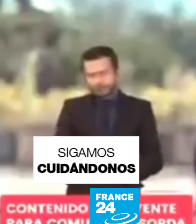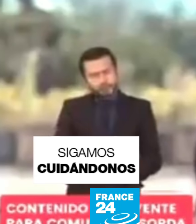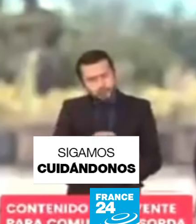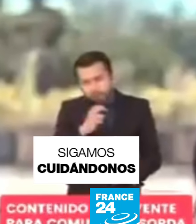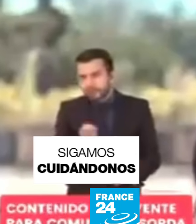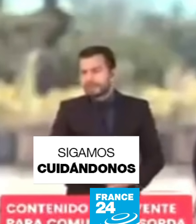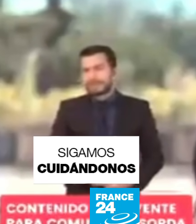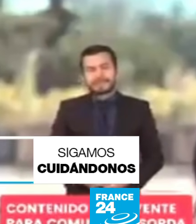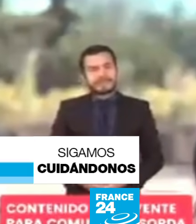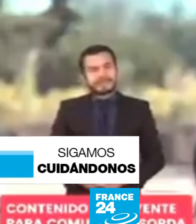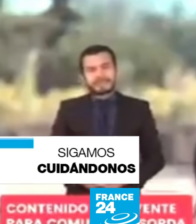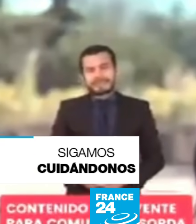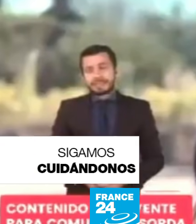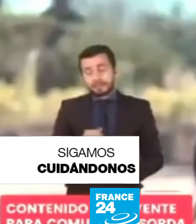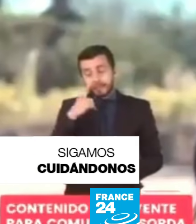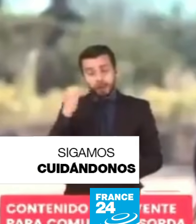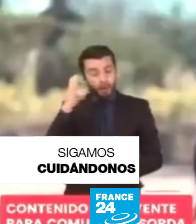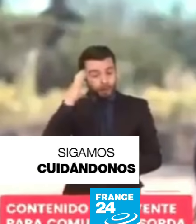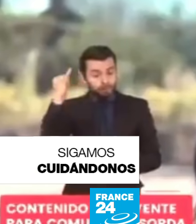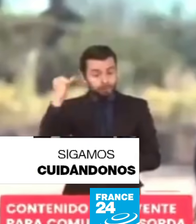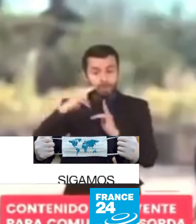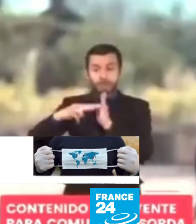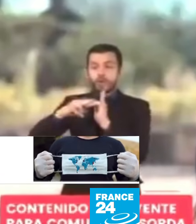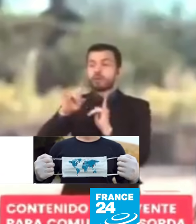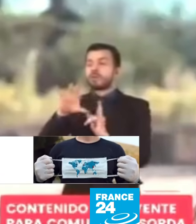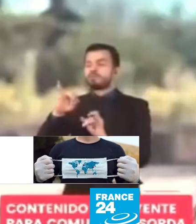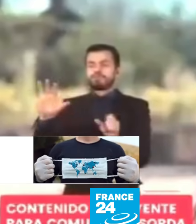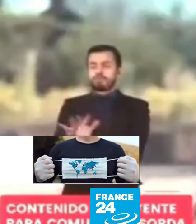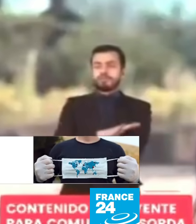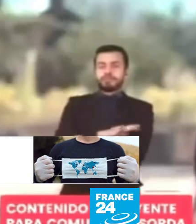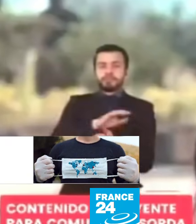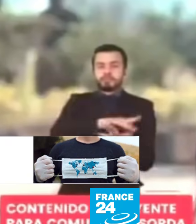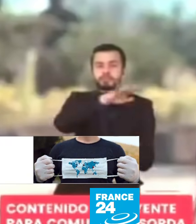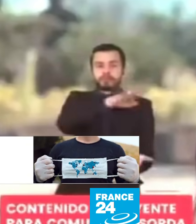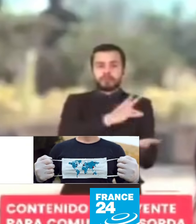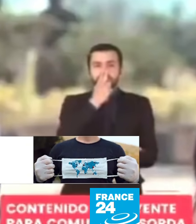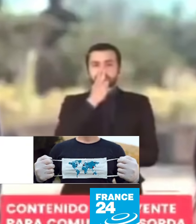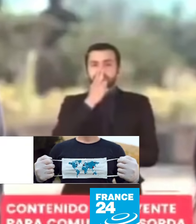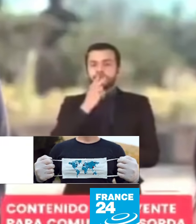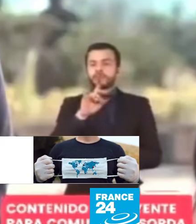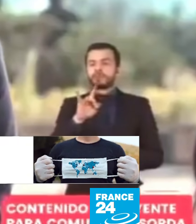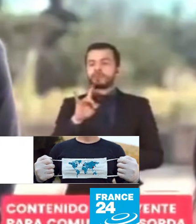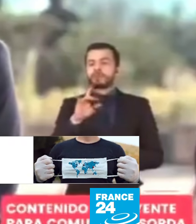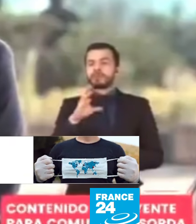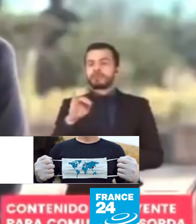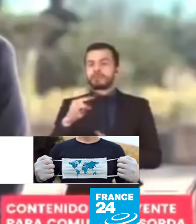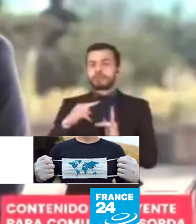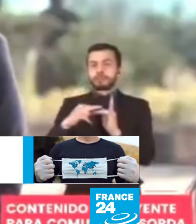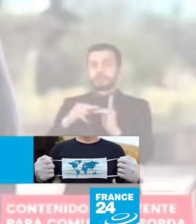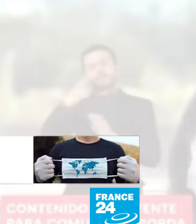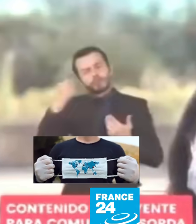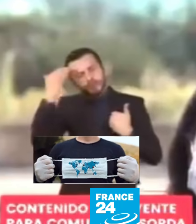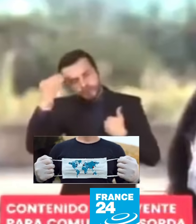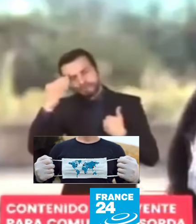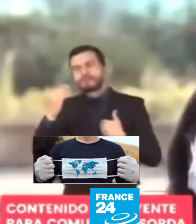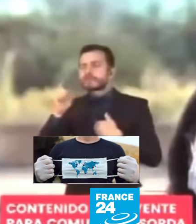que hoy cerremos a 90% de ocupación UCI, hoy, ¿no? Y sigue creciendo y sigue